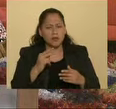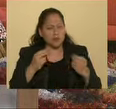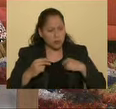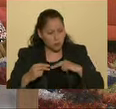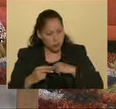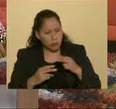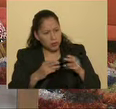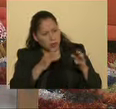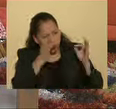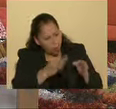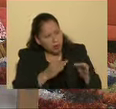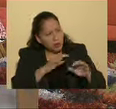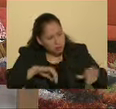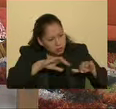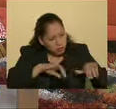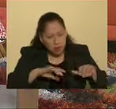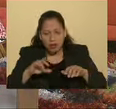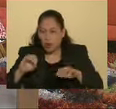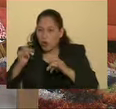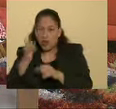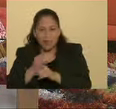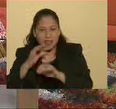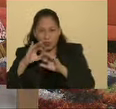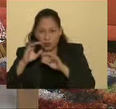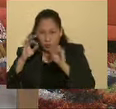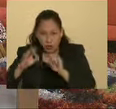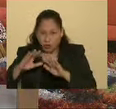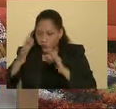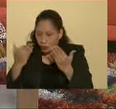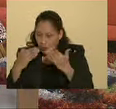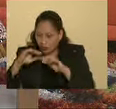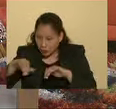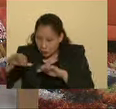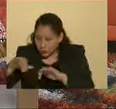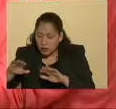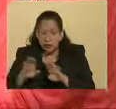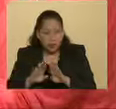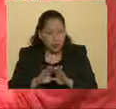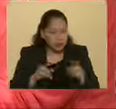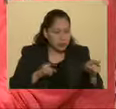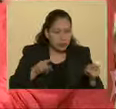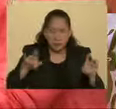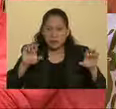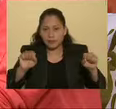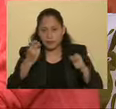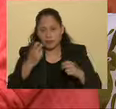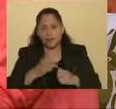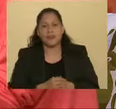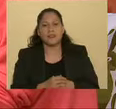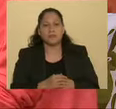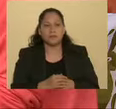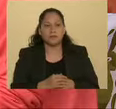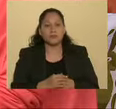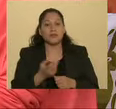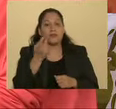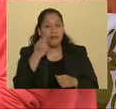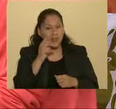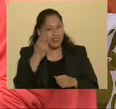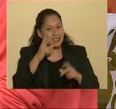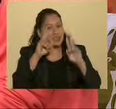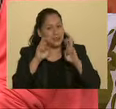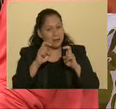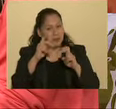lo correcto de acuerdo a los valores que tienes, claro que y sí. los fundamentos, no necesariamente lo correcto claro con la sociedad. Que sí, pero entonces tocas un punto muy fuerte